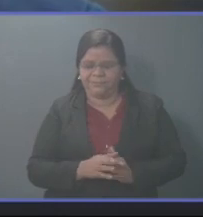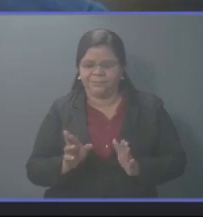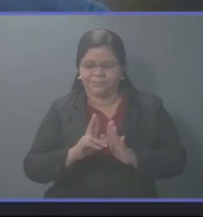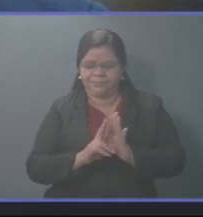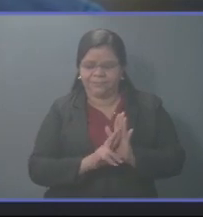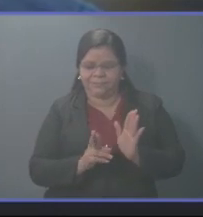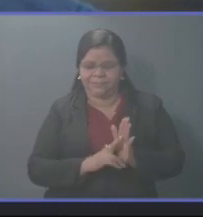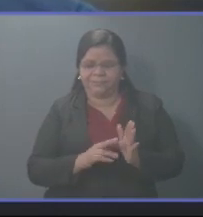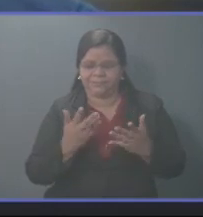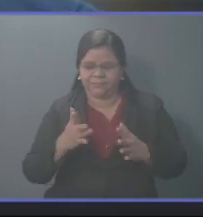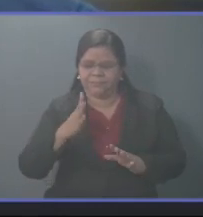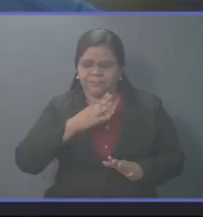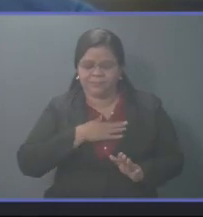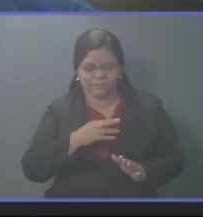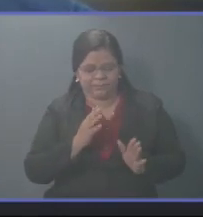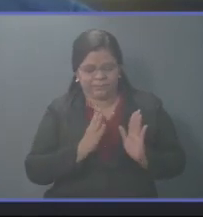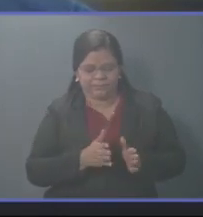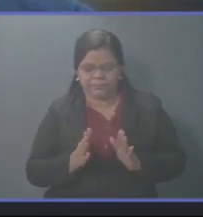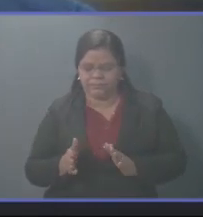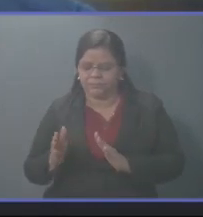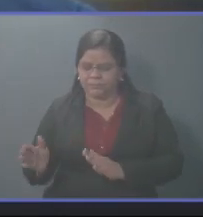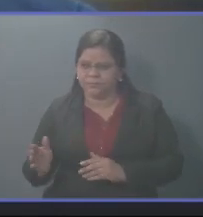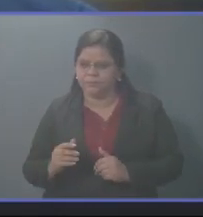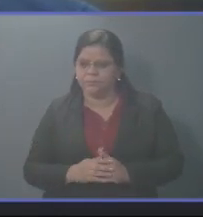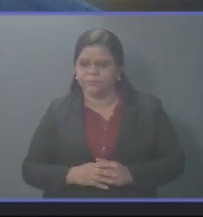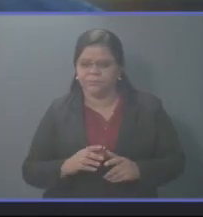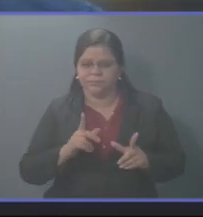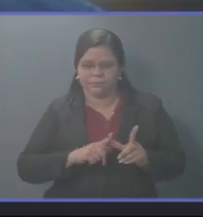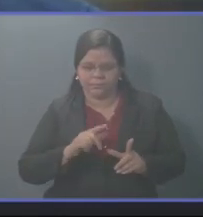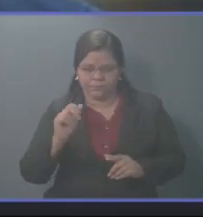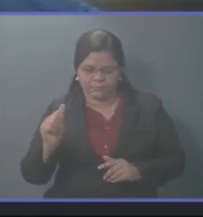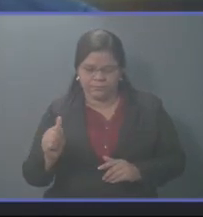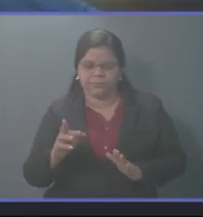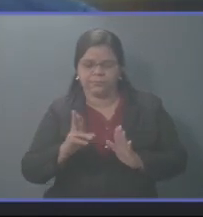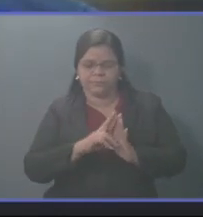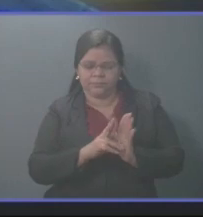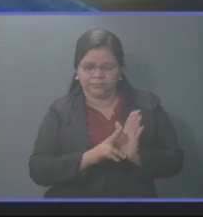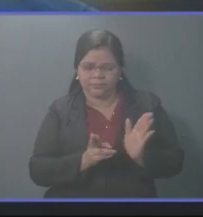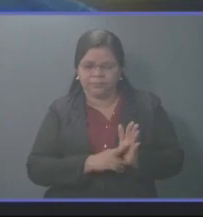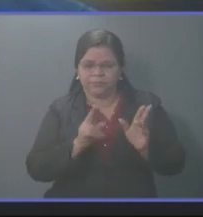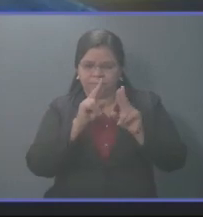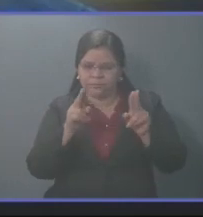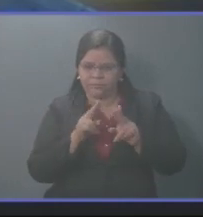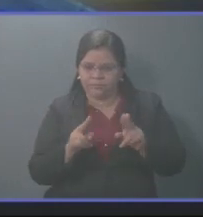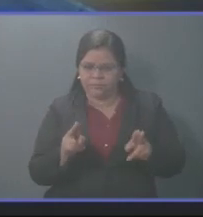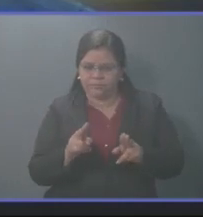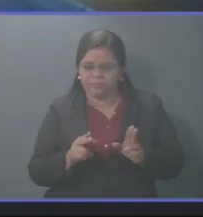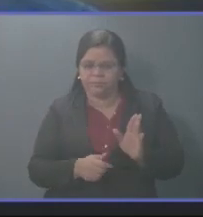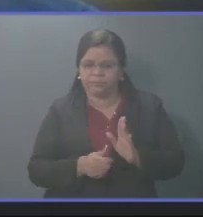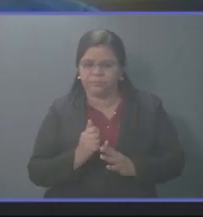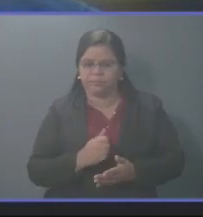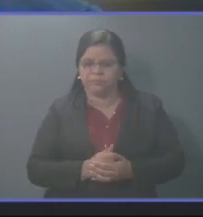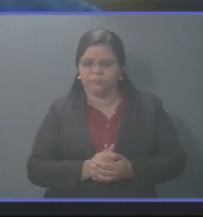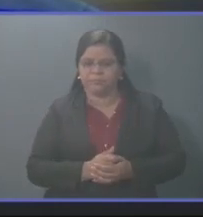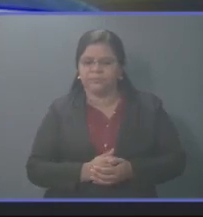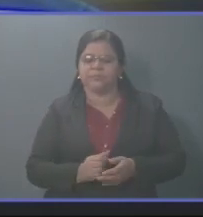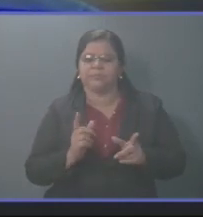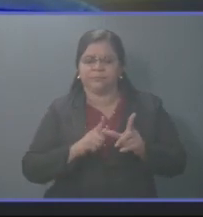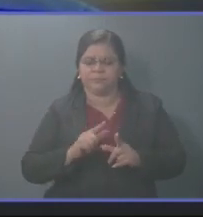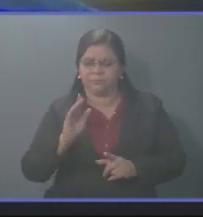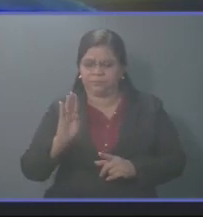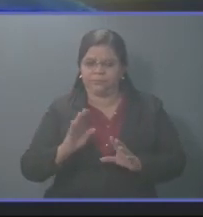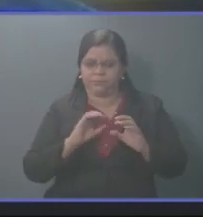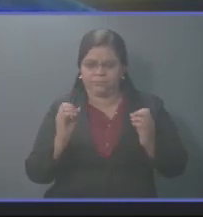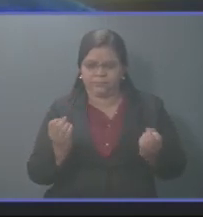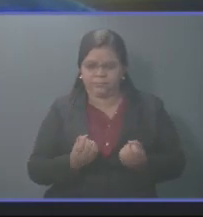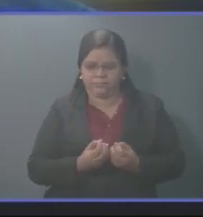registro tendrá al menos las siguientes secciones. A. Registro de las federaciones y asociaciones deportivas. B. Registro de organismos